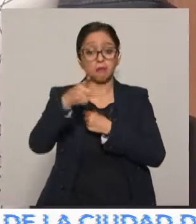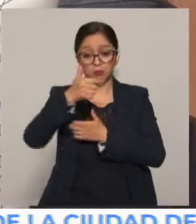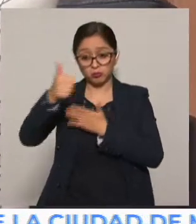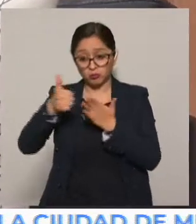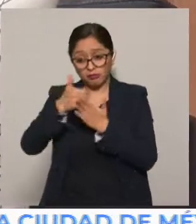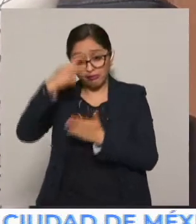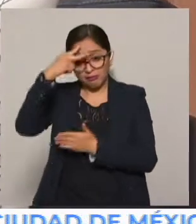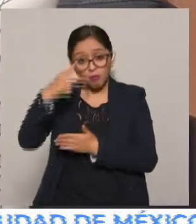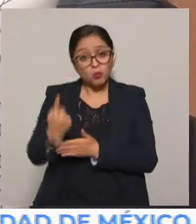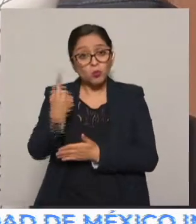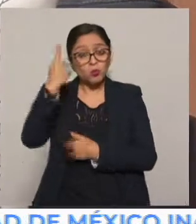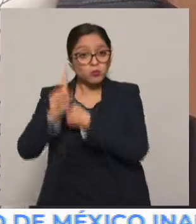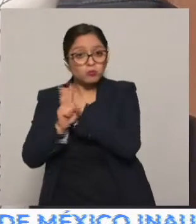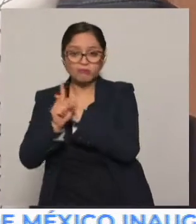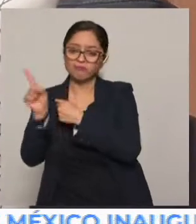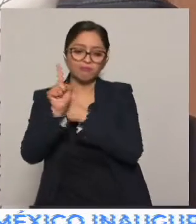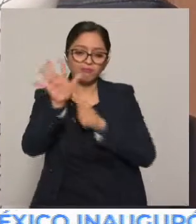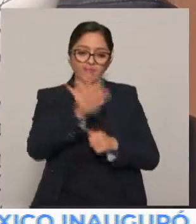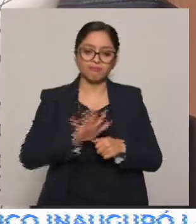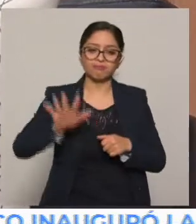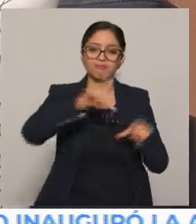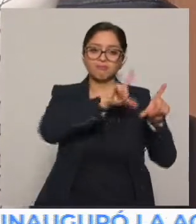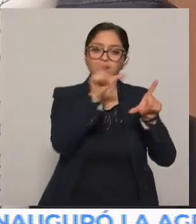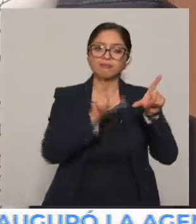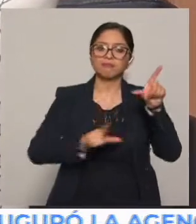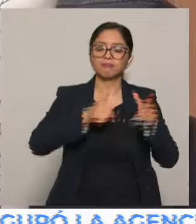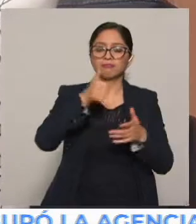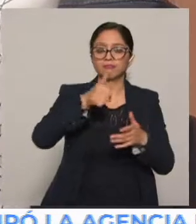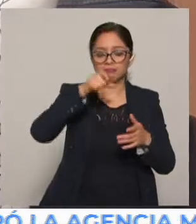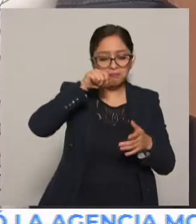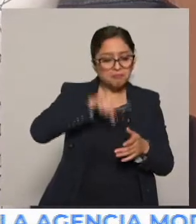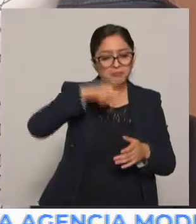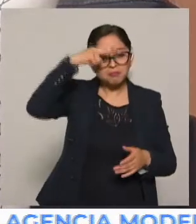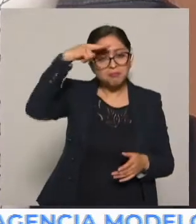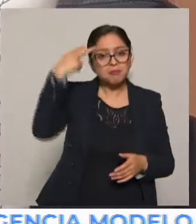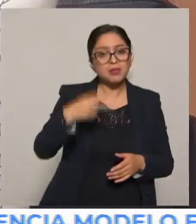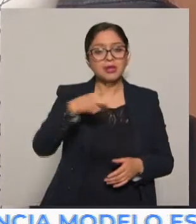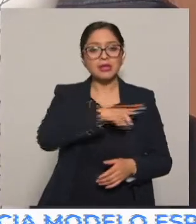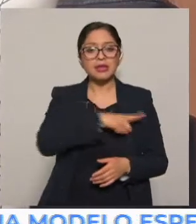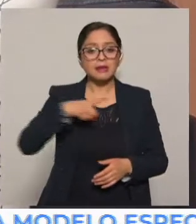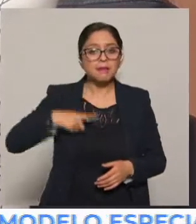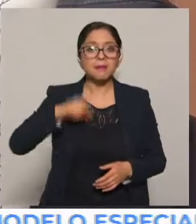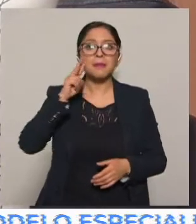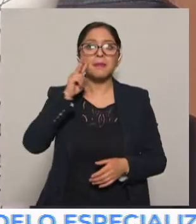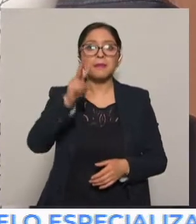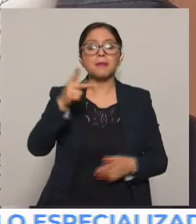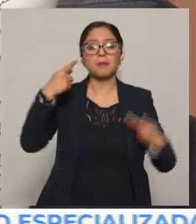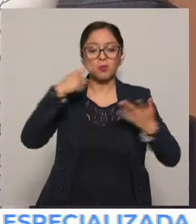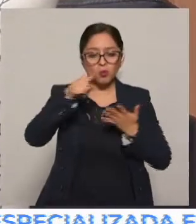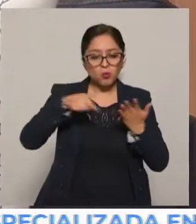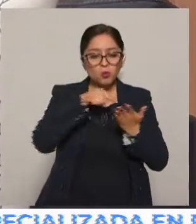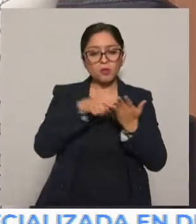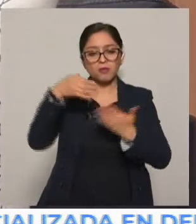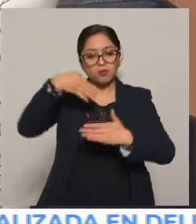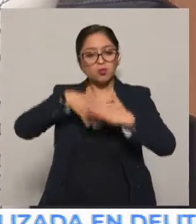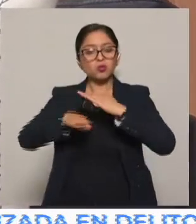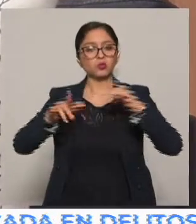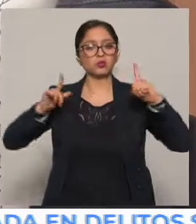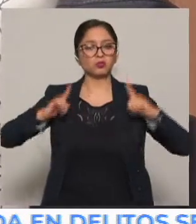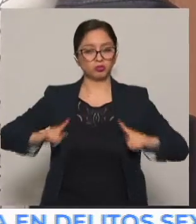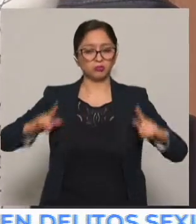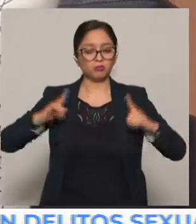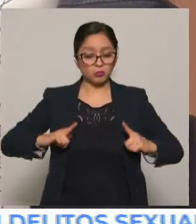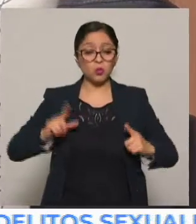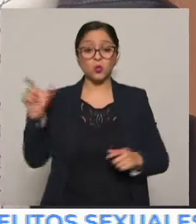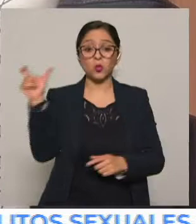paso adelante configurar, crear, reinaugurar este tipo de agencias. Aquí las personas que lleguen en una situación